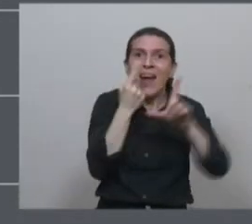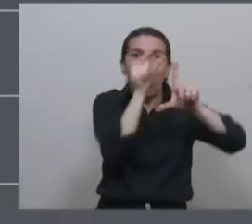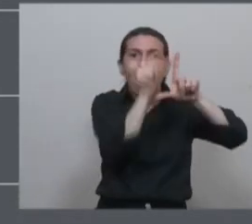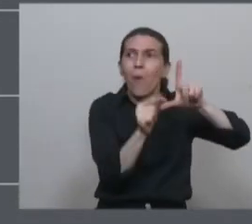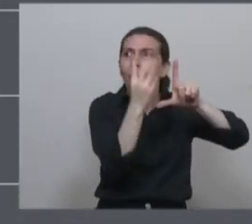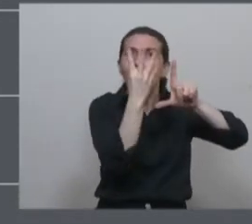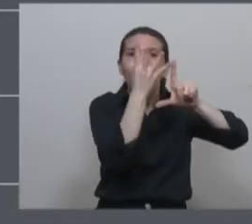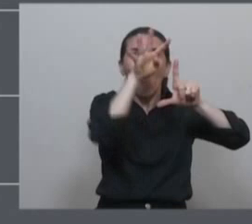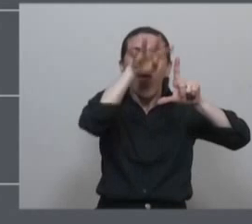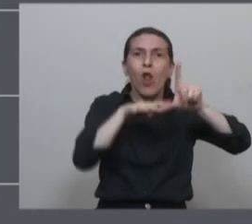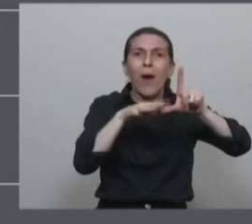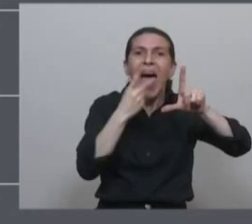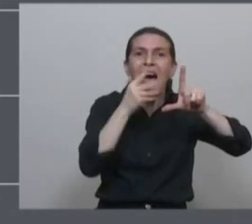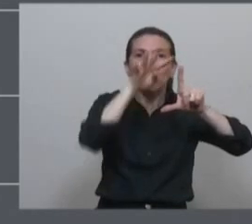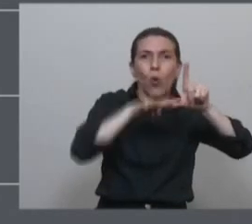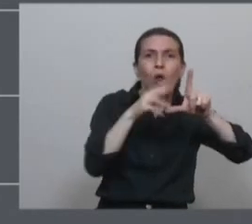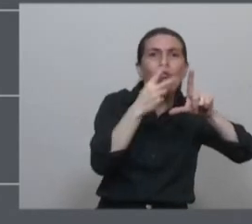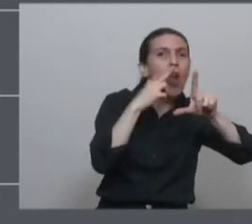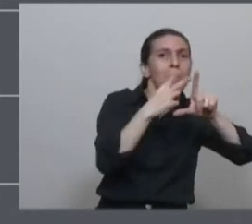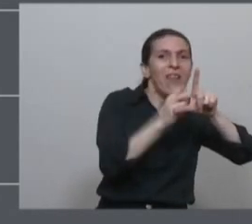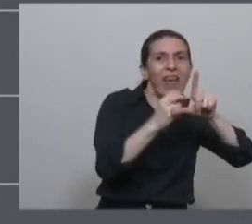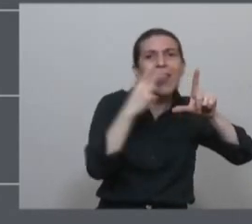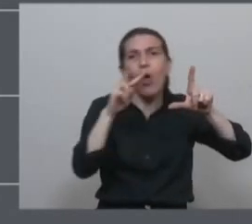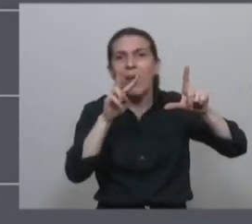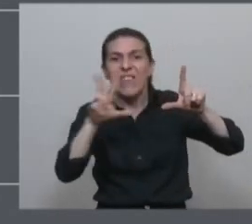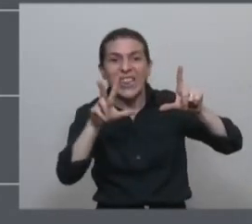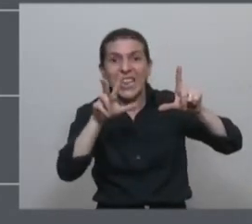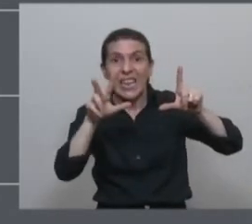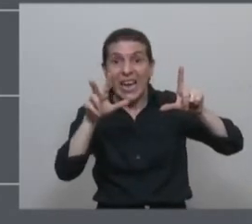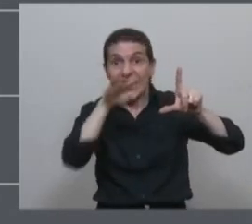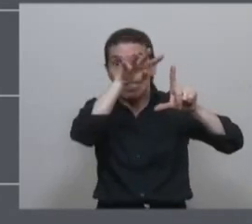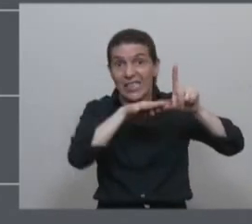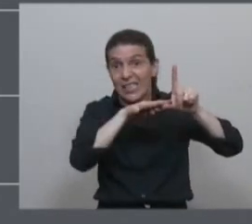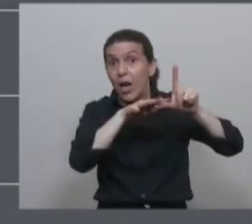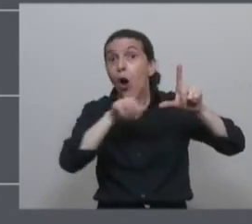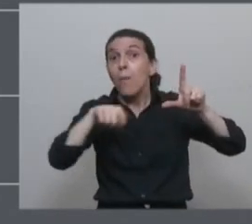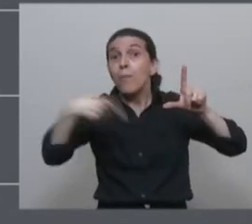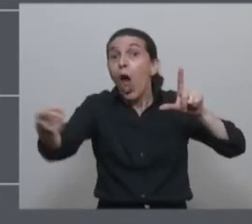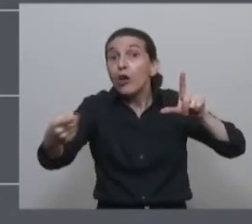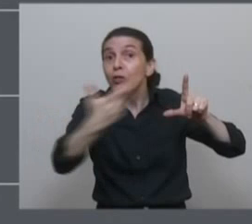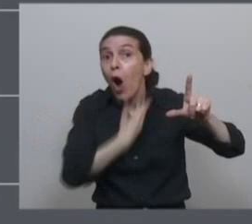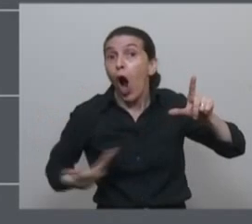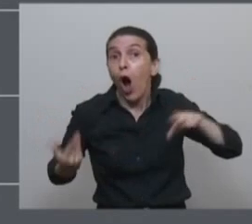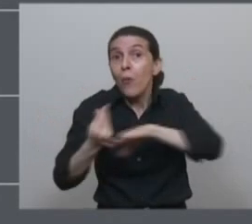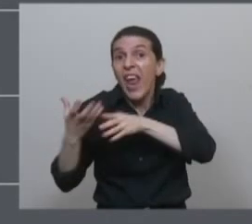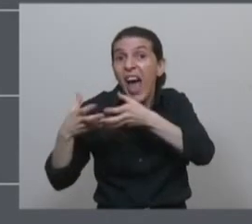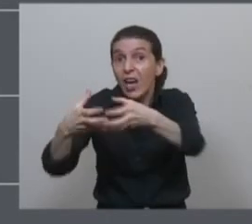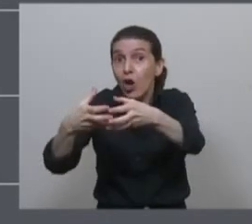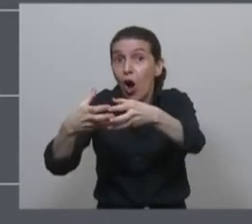del 2020 al 2023, el próximo gobierno enfrentará un sendero muy diferente. Las primeras